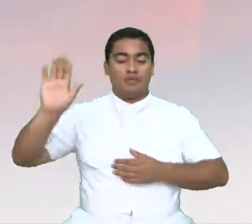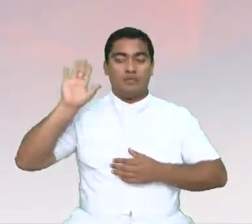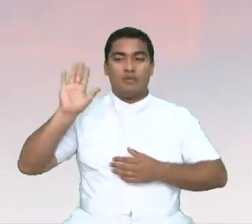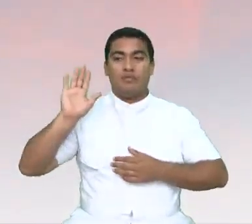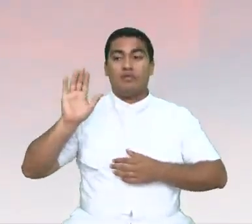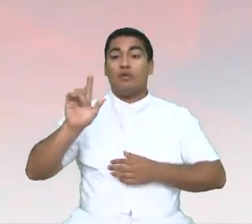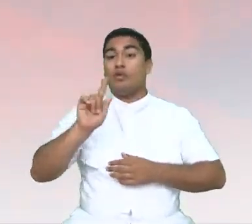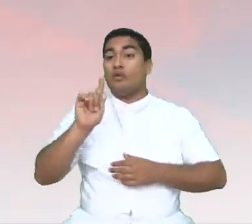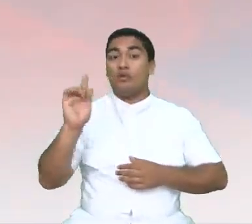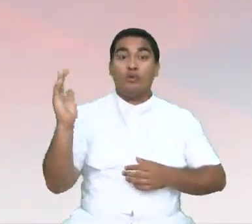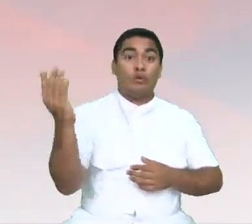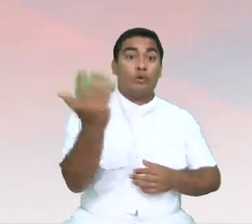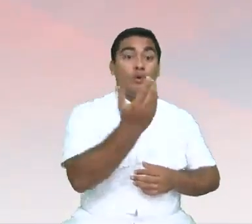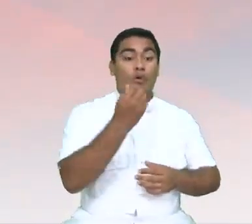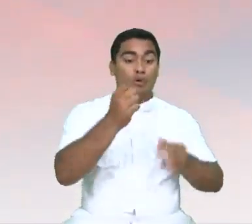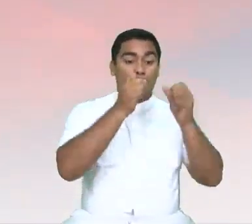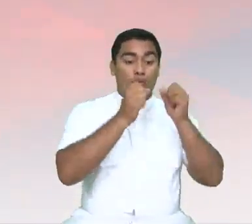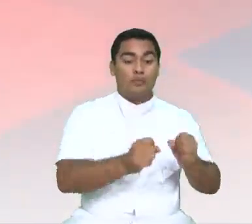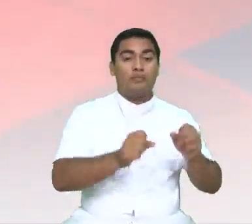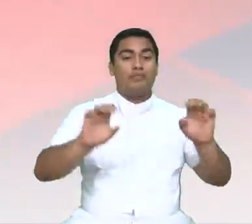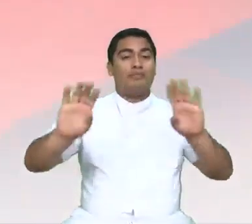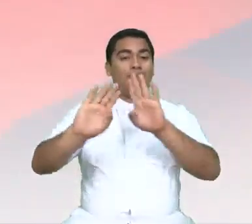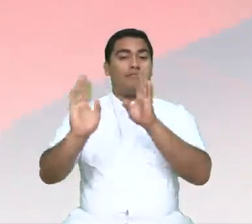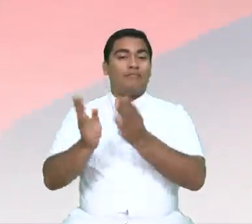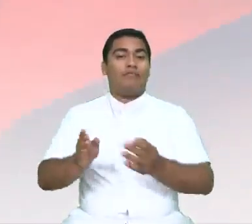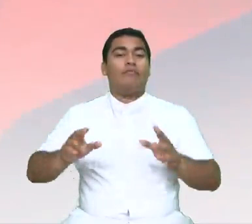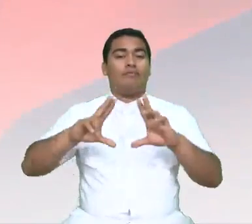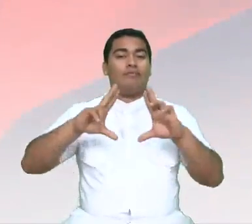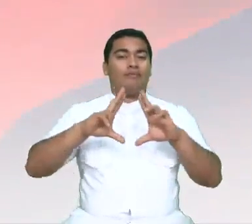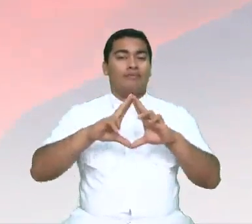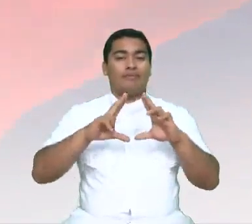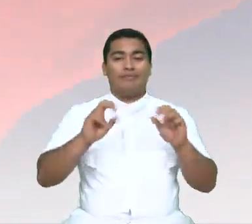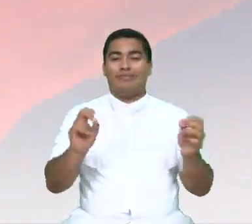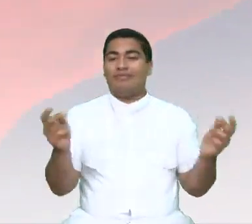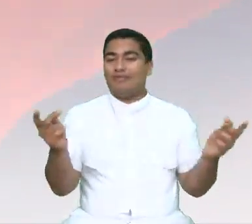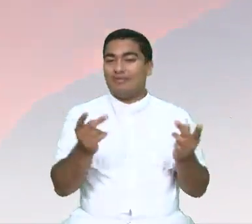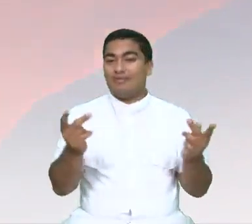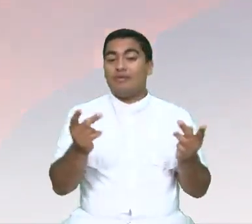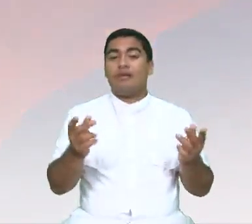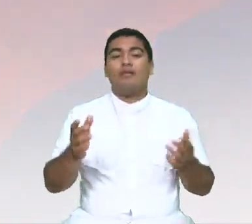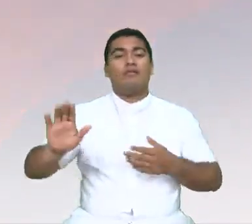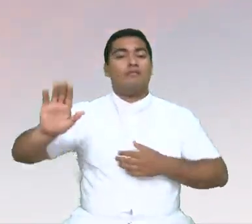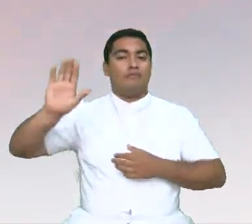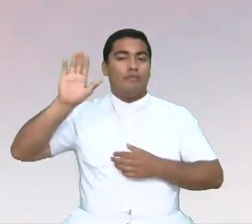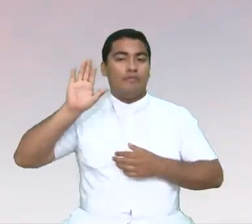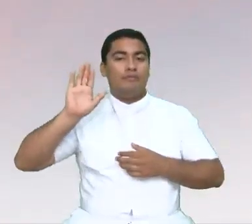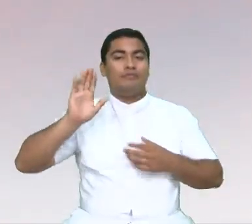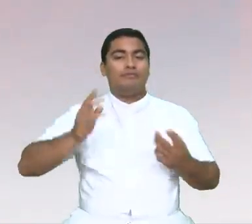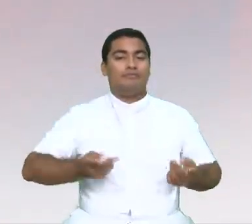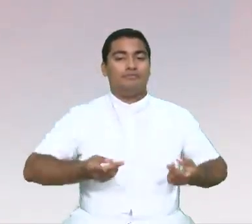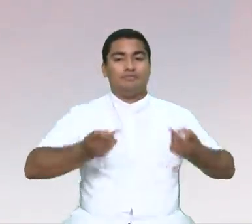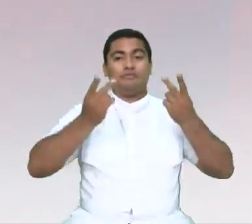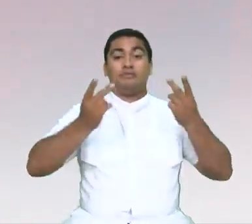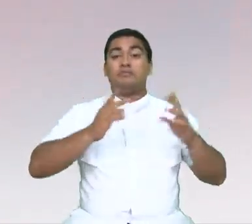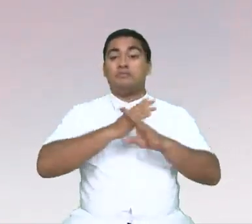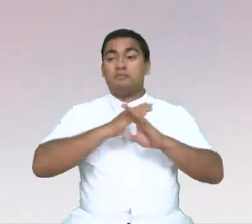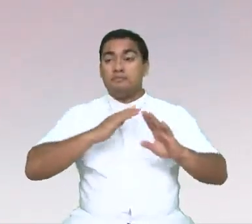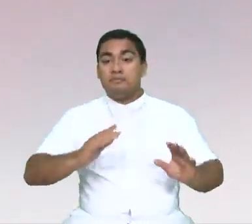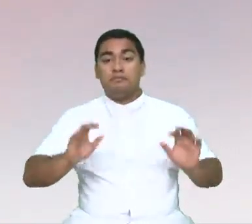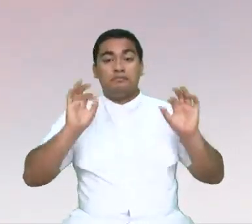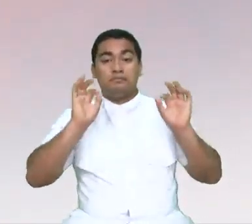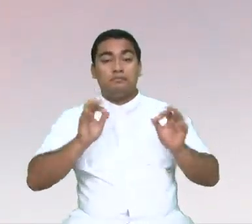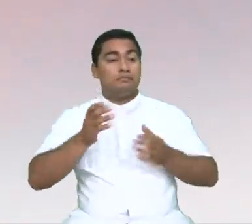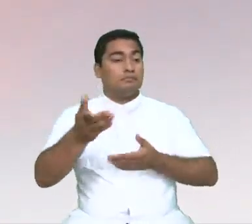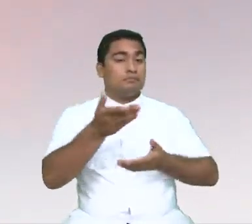los nicaragüenses, en mayoría, compromiso de vivir en paz y con el bien común